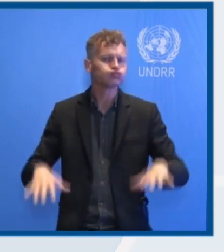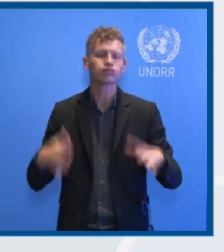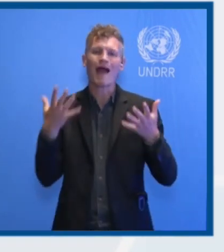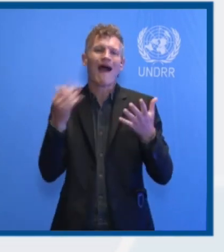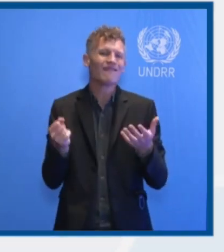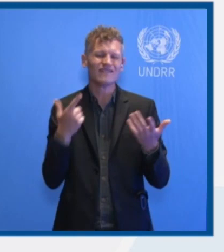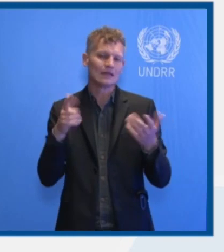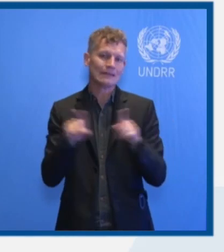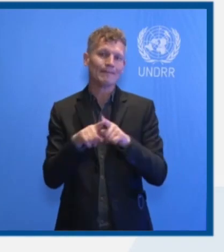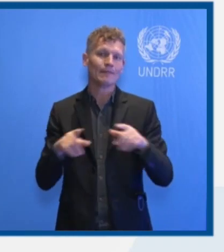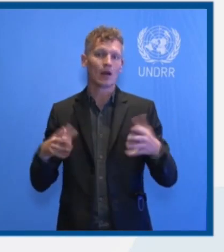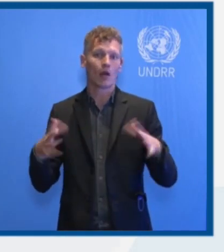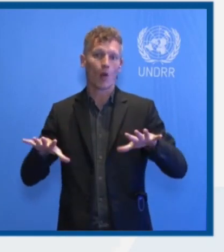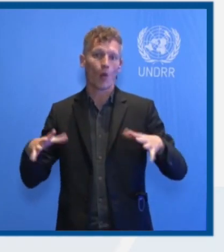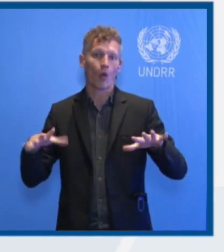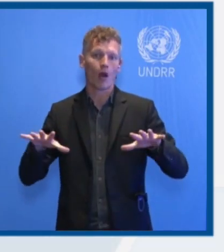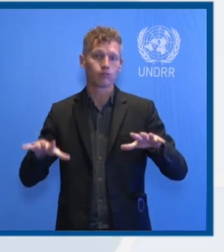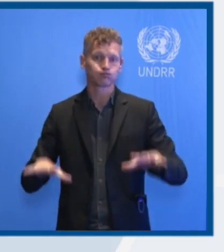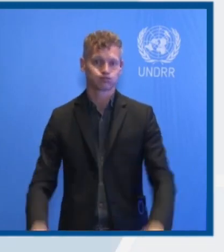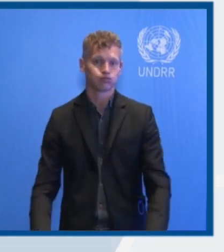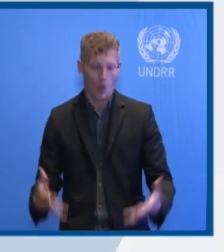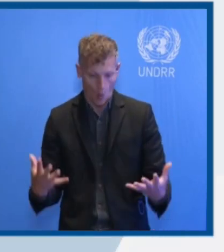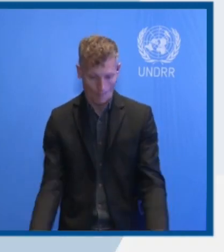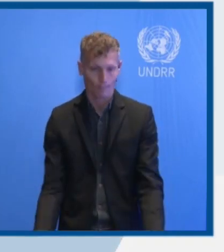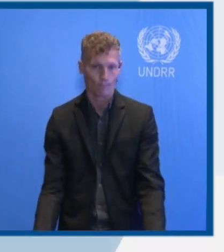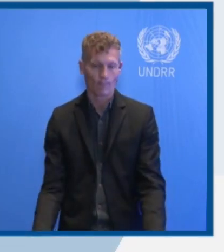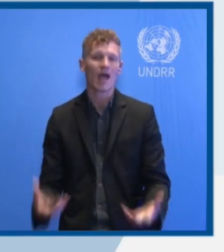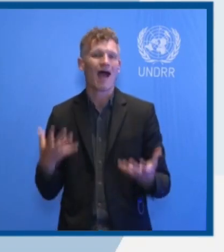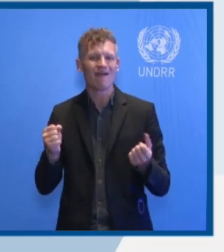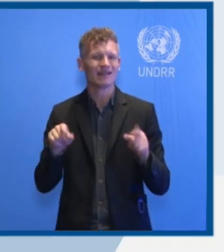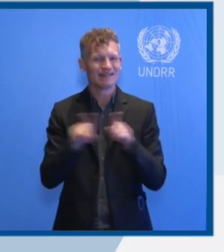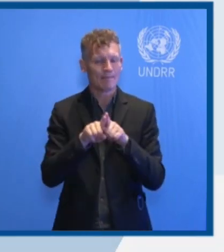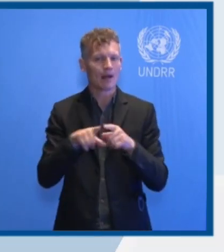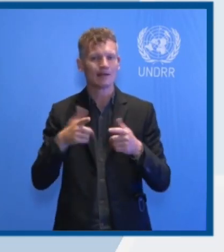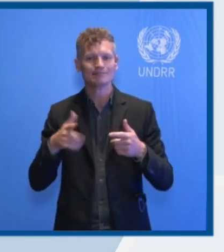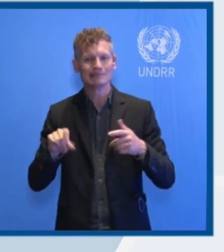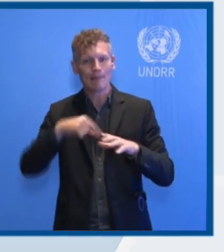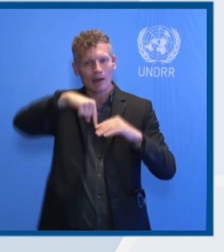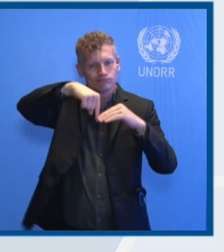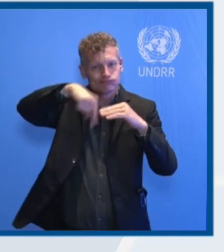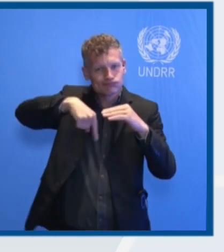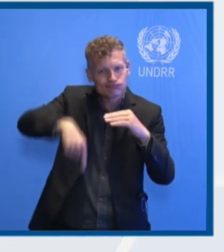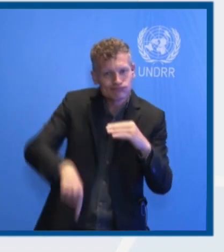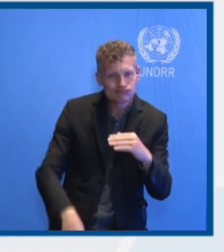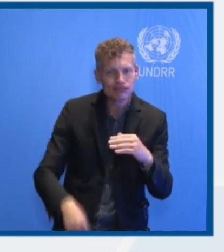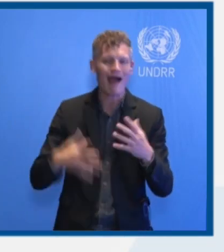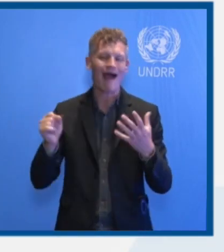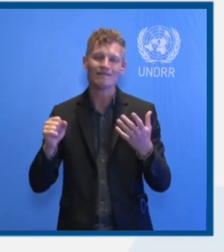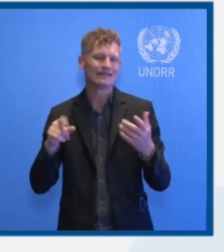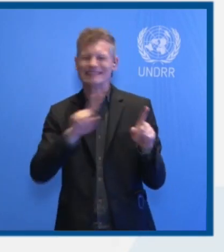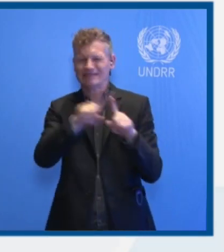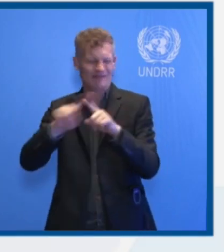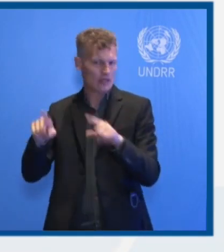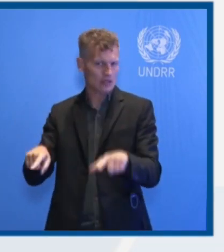momento el gobierno nacional y los gobiernos subnacionales están implementando un proyecto para aumentar la resiliencia climática, restaurar la